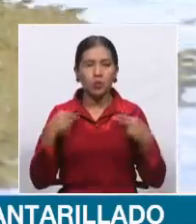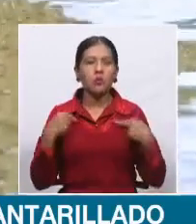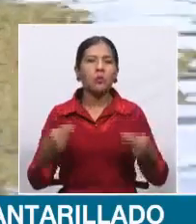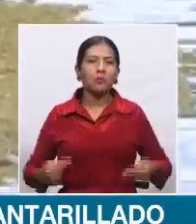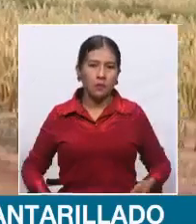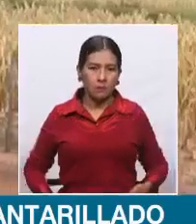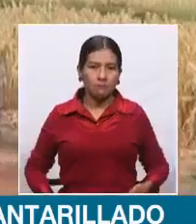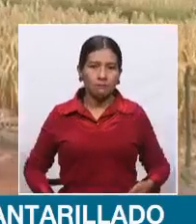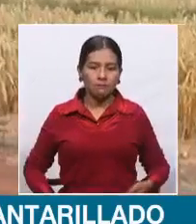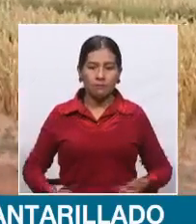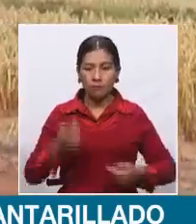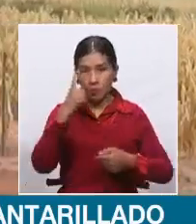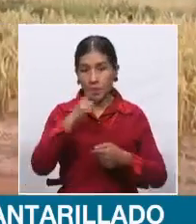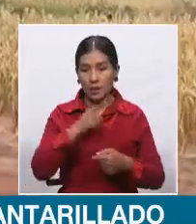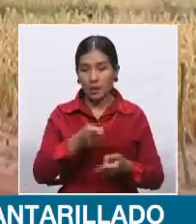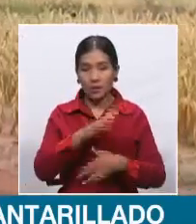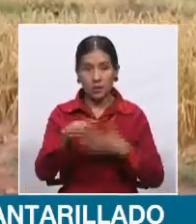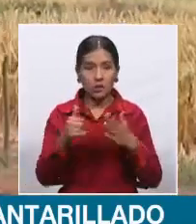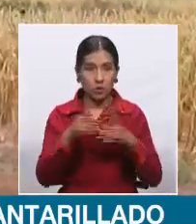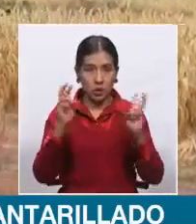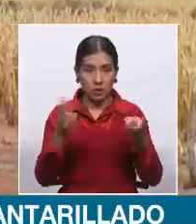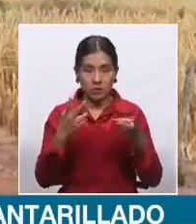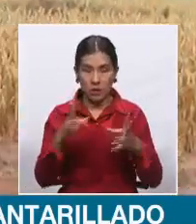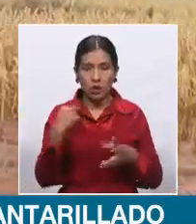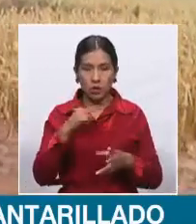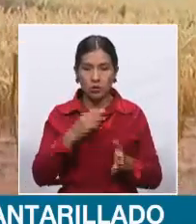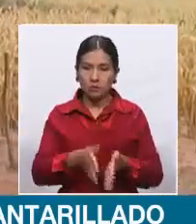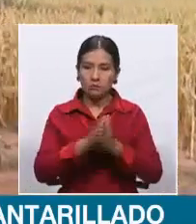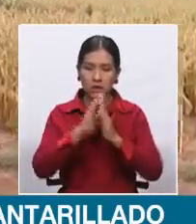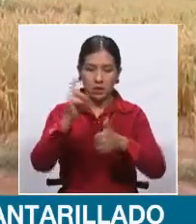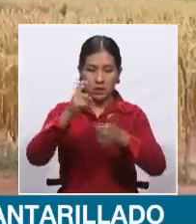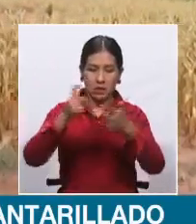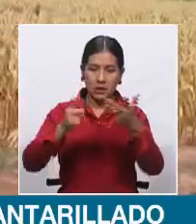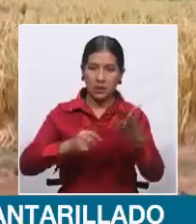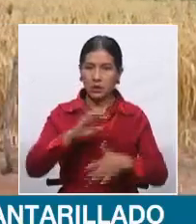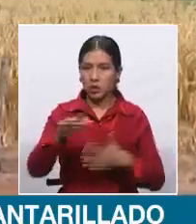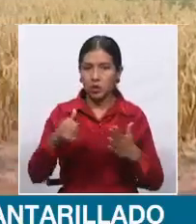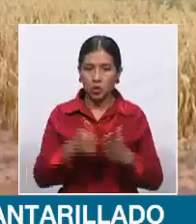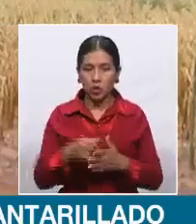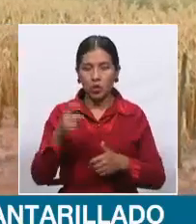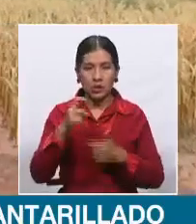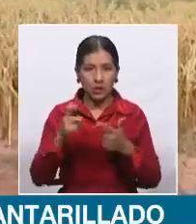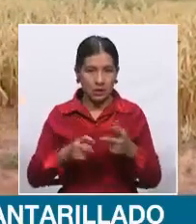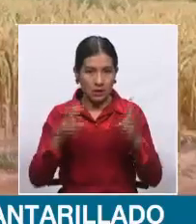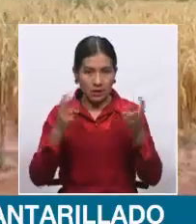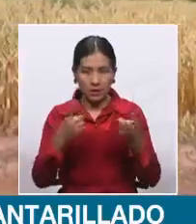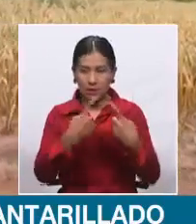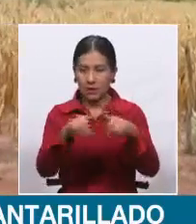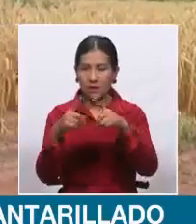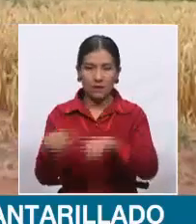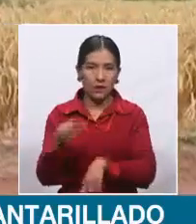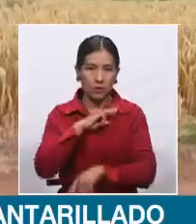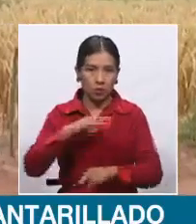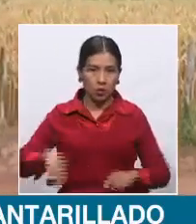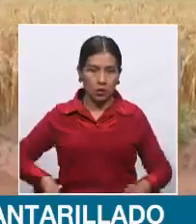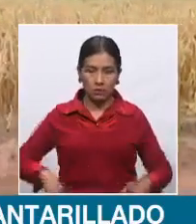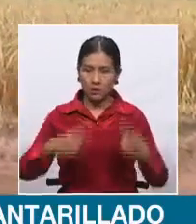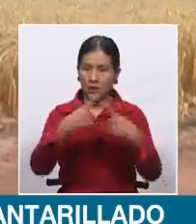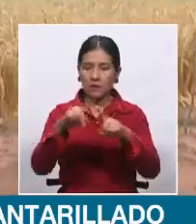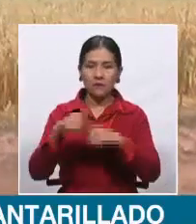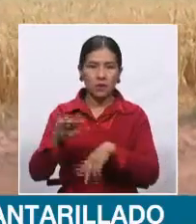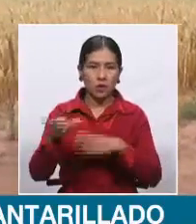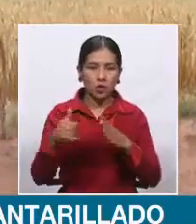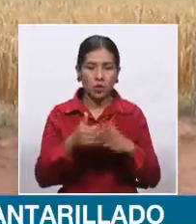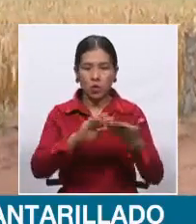por ello, escuchando estas demandas, estas necesidades que tienen los diferentes municipios,